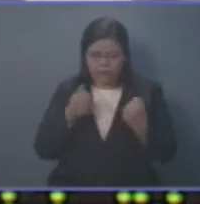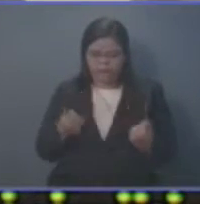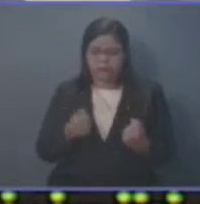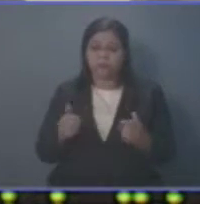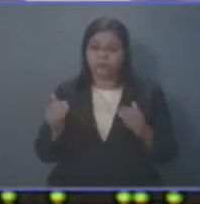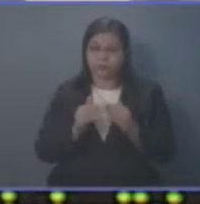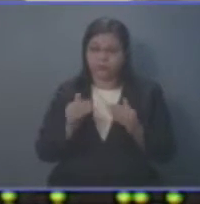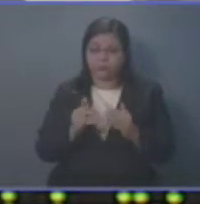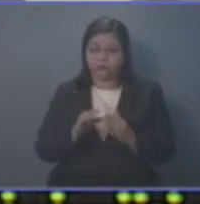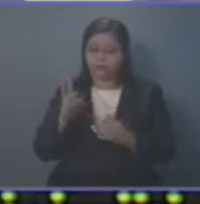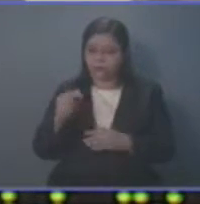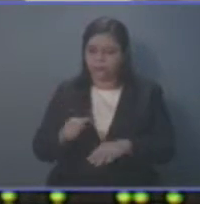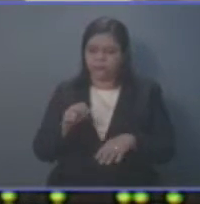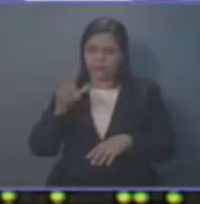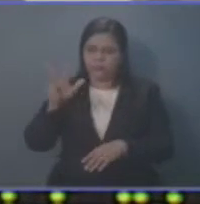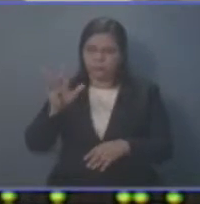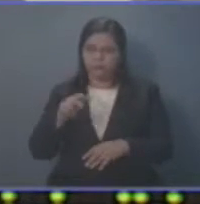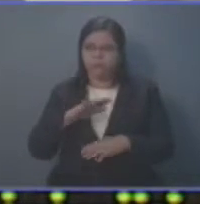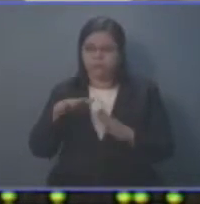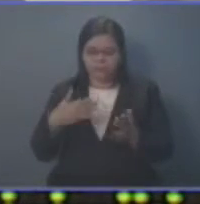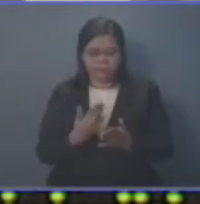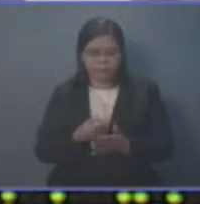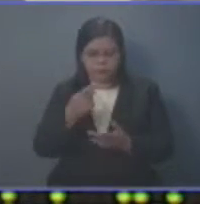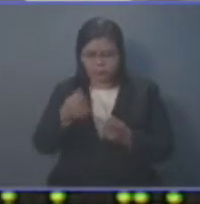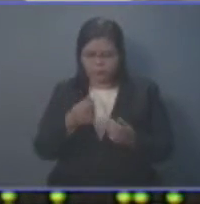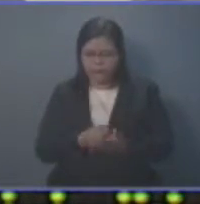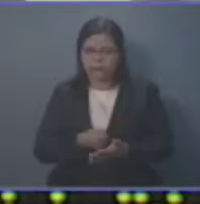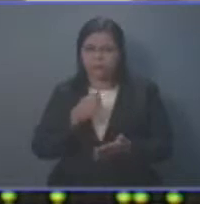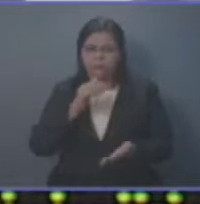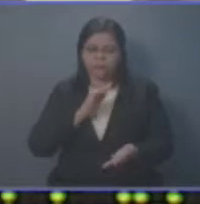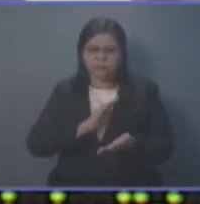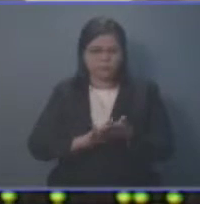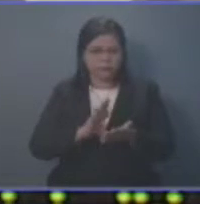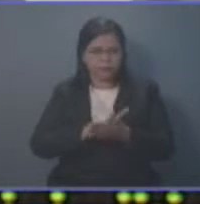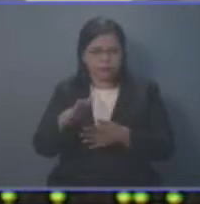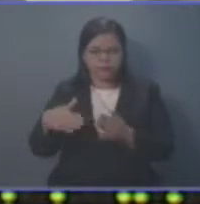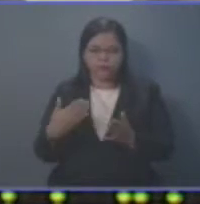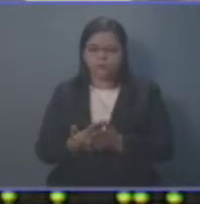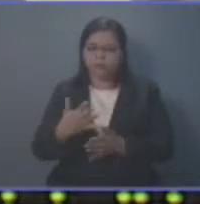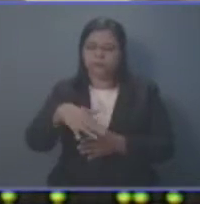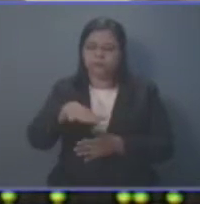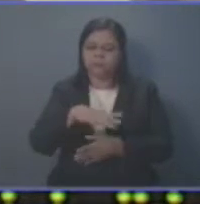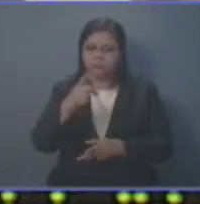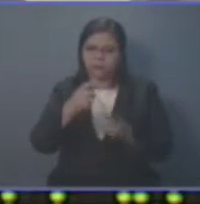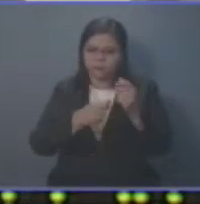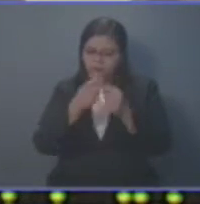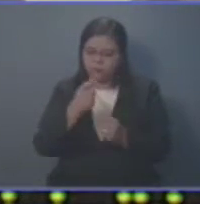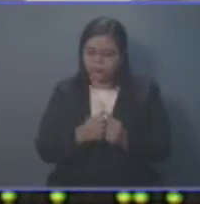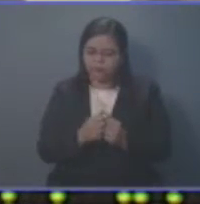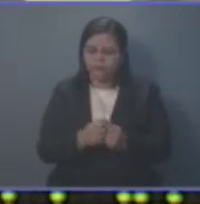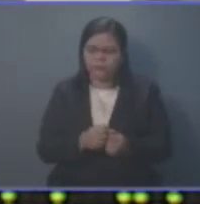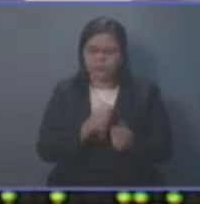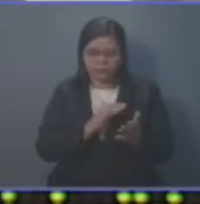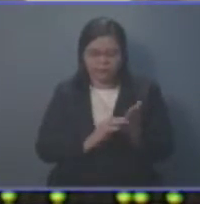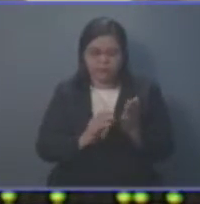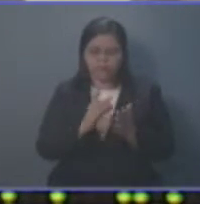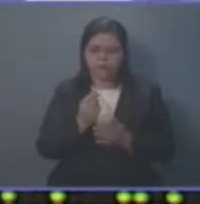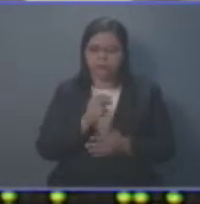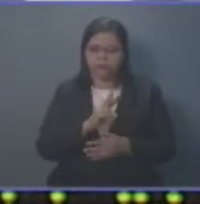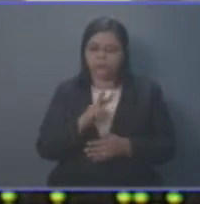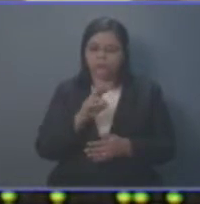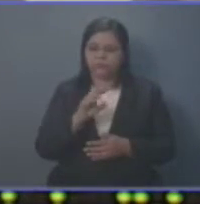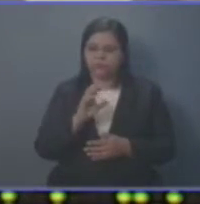el apartado 3, gastos, se aumentan las asignaciones vigentes del ramo de agricultura y ganadería, unidad presupuestaria 01, dirección y